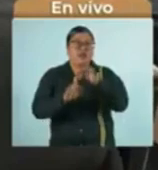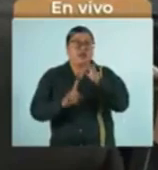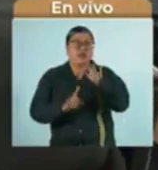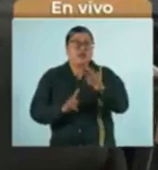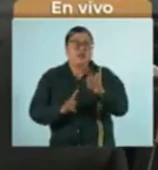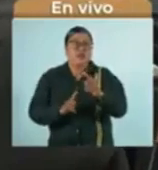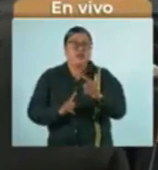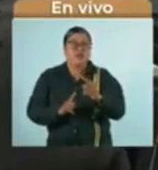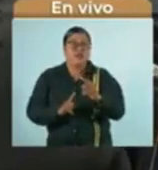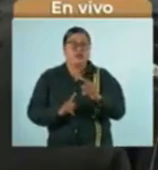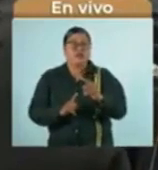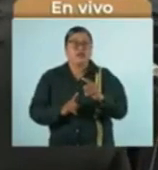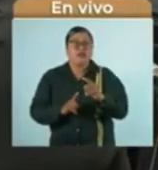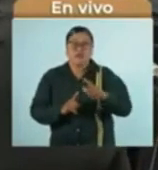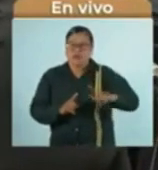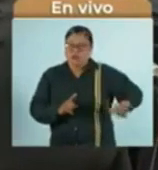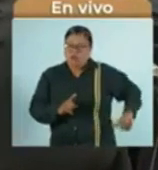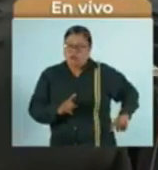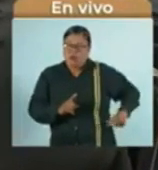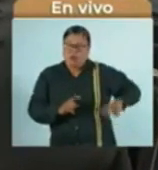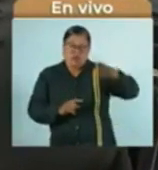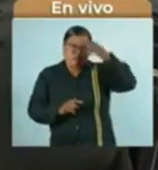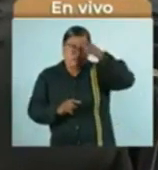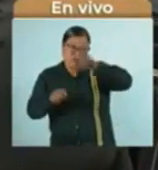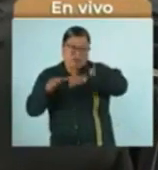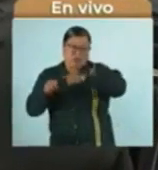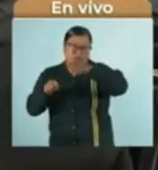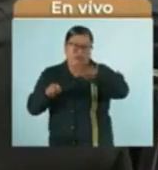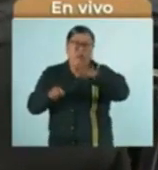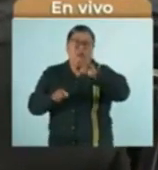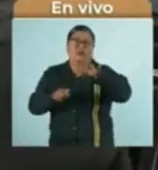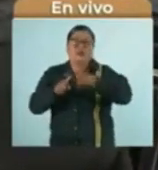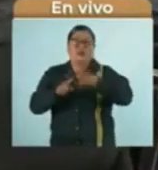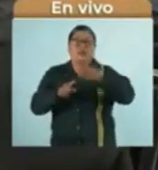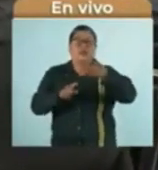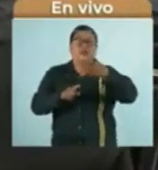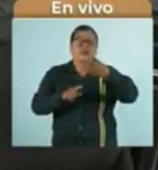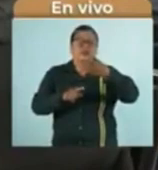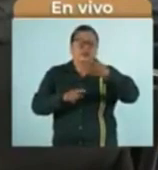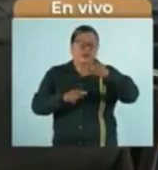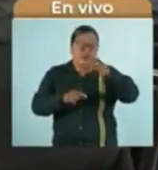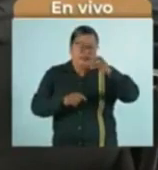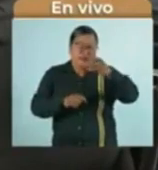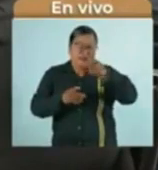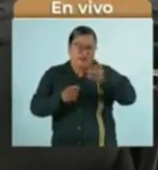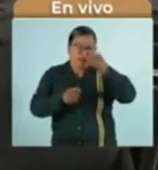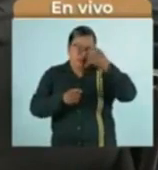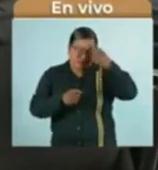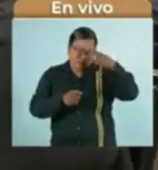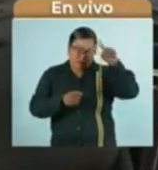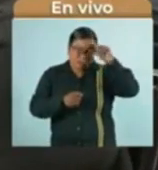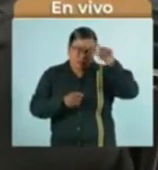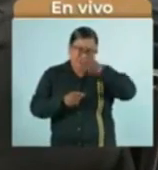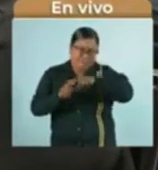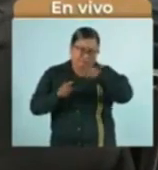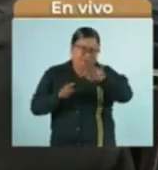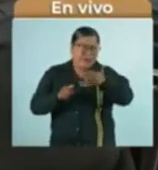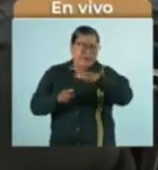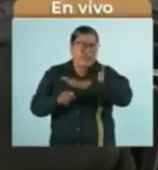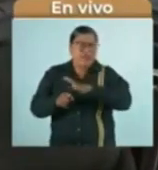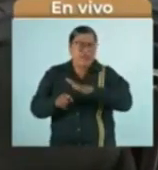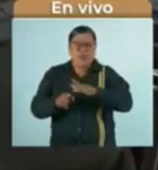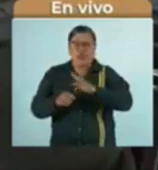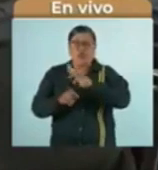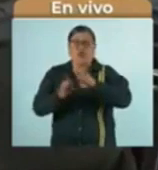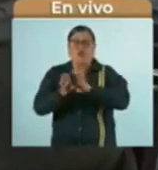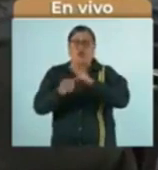bueno, que el gobierno de México a través de la Semarnat, pues bueno, está, pues ahora sí que generando un área